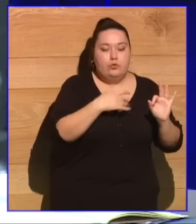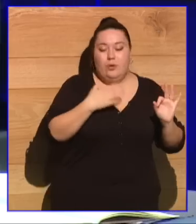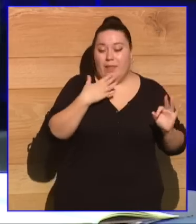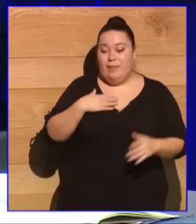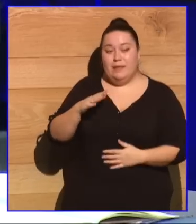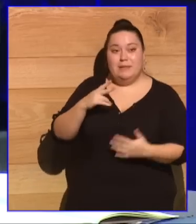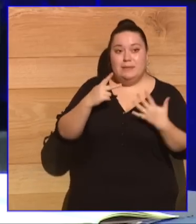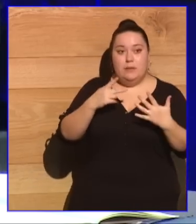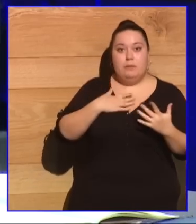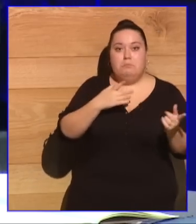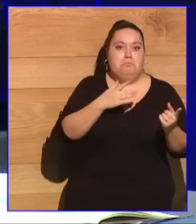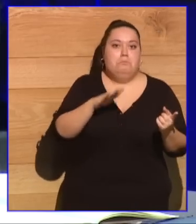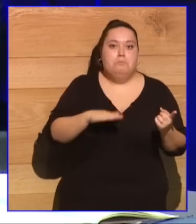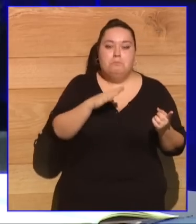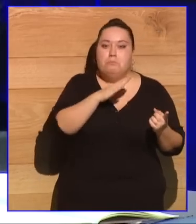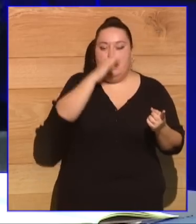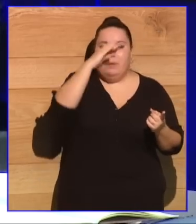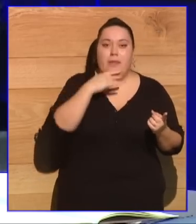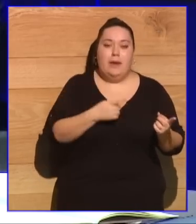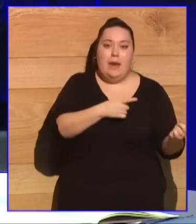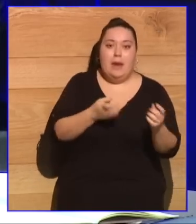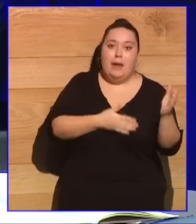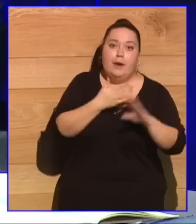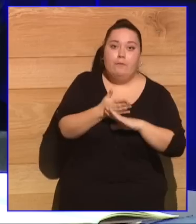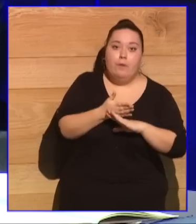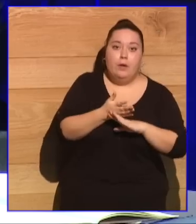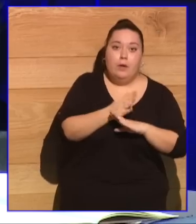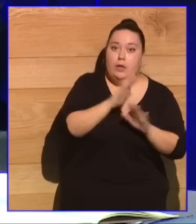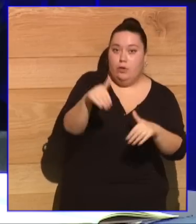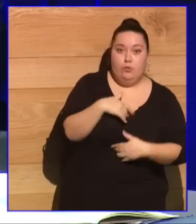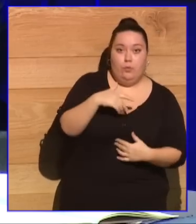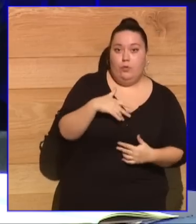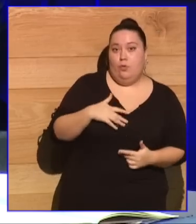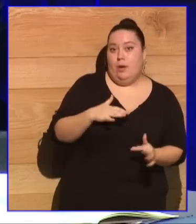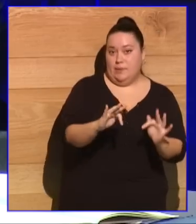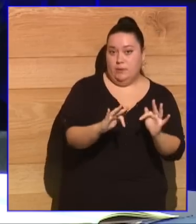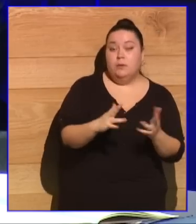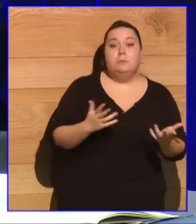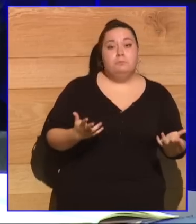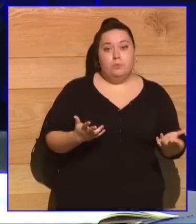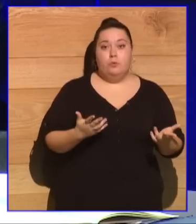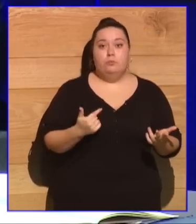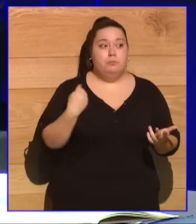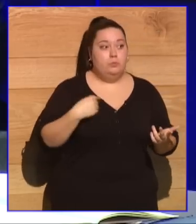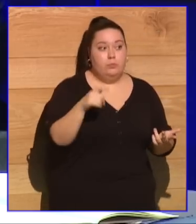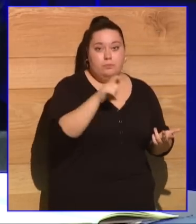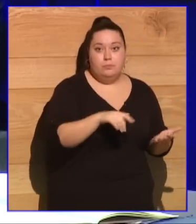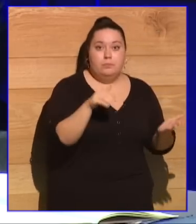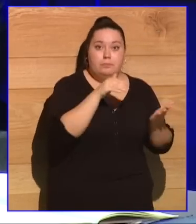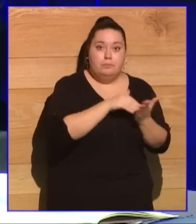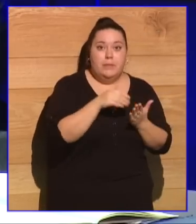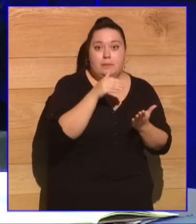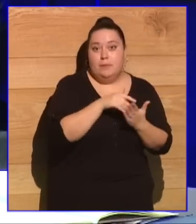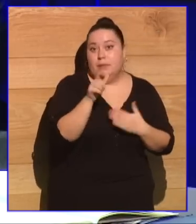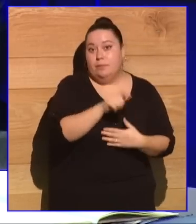7 años, mi padre se fue a la guerra y no volvió. Bueno, muy bien, pues ahí están cientos de miles de personas y a otros se les mueren por